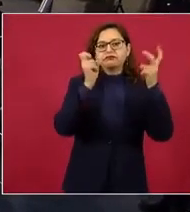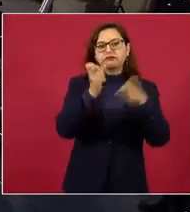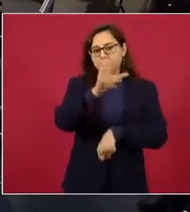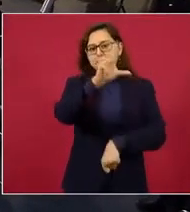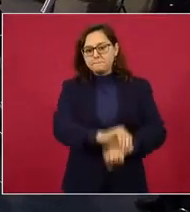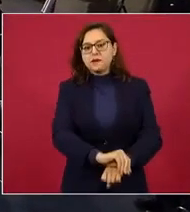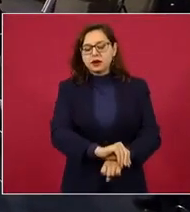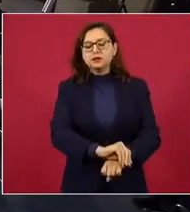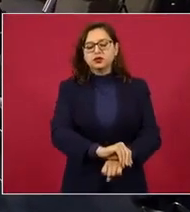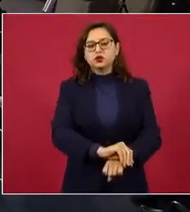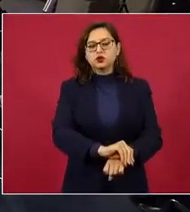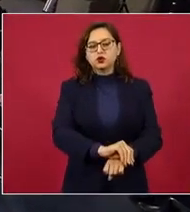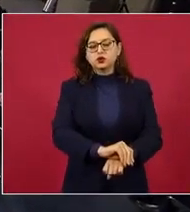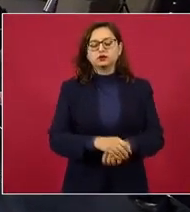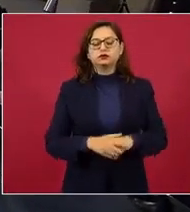incluso